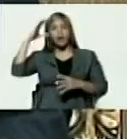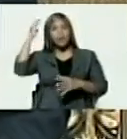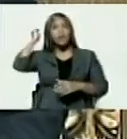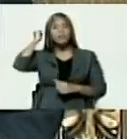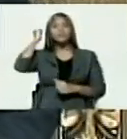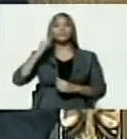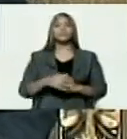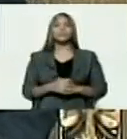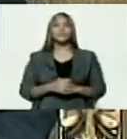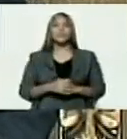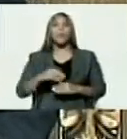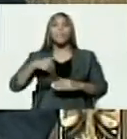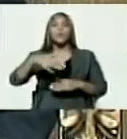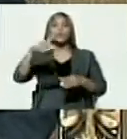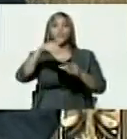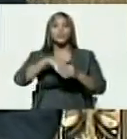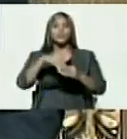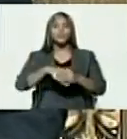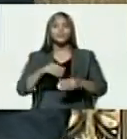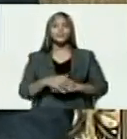referéndum revocatorio el año que viene,